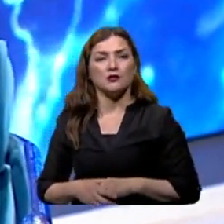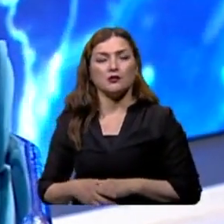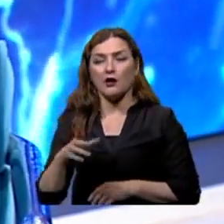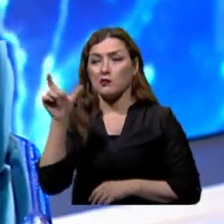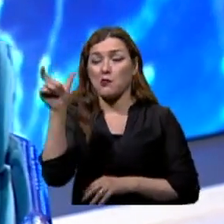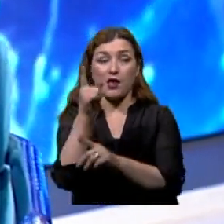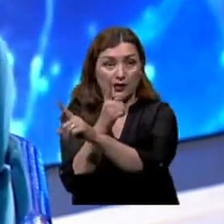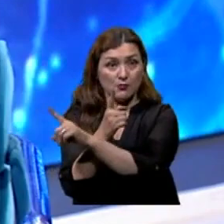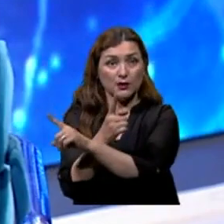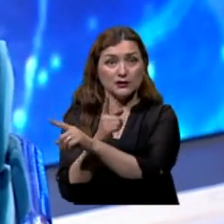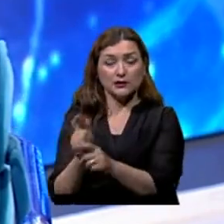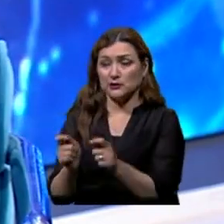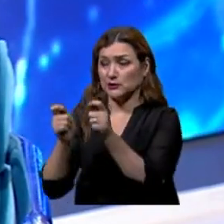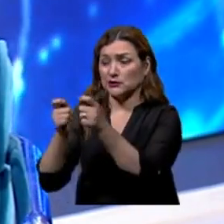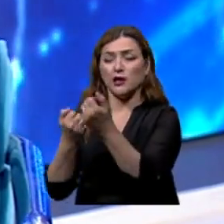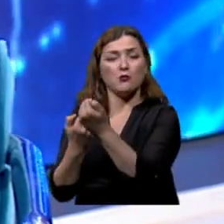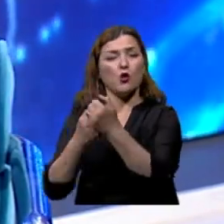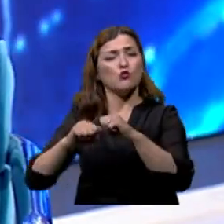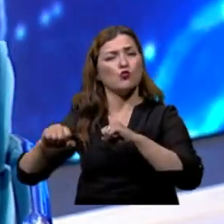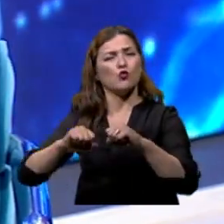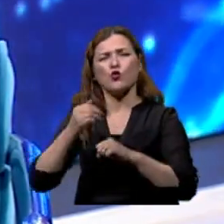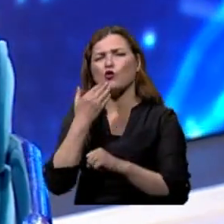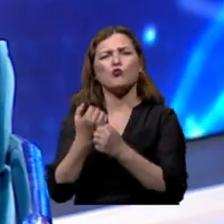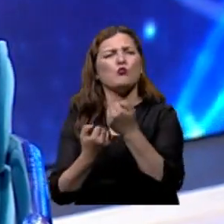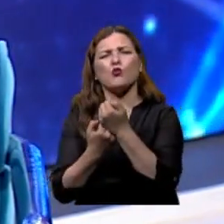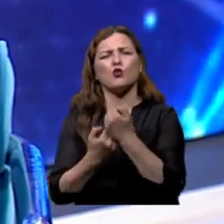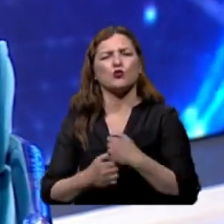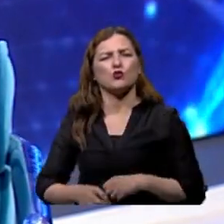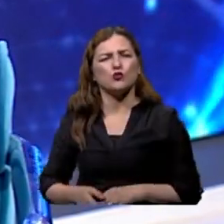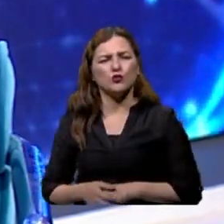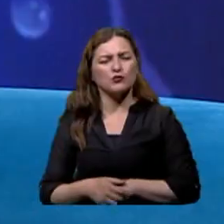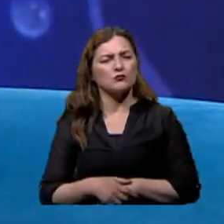de discapacidad? ¿Cómo es el apoyo a